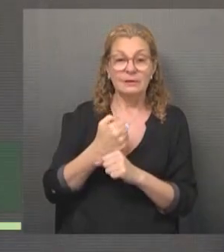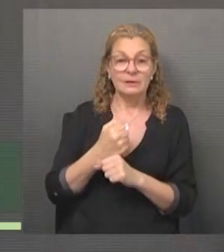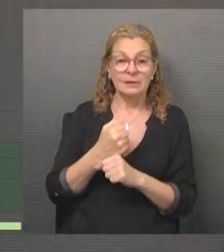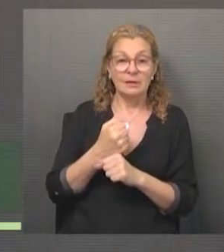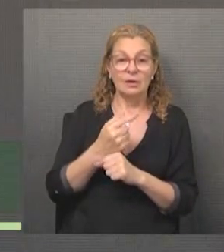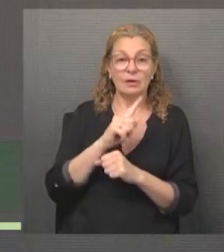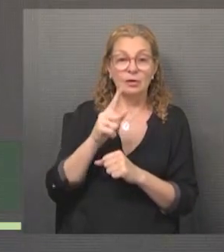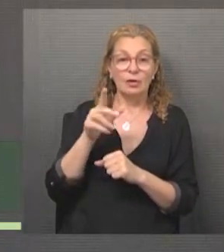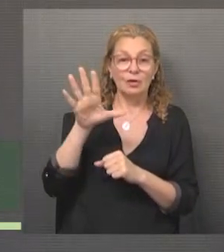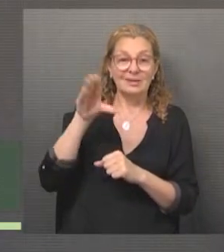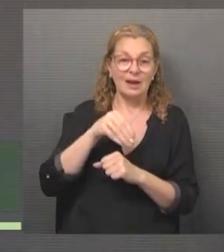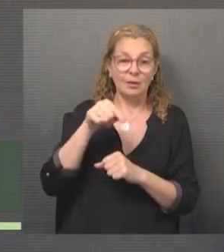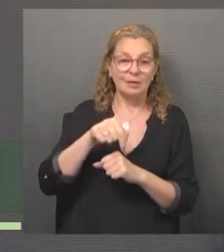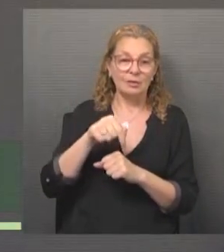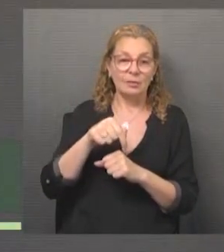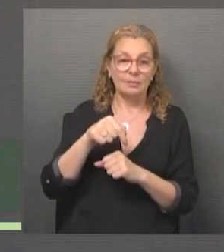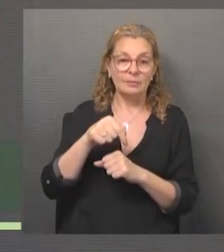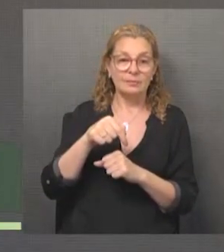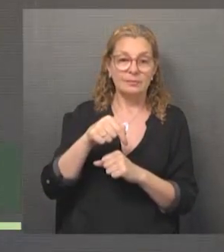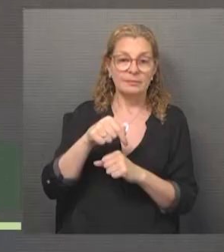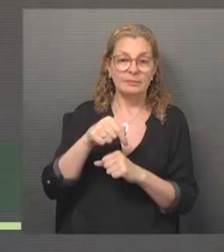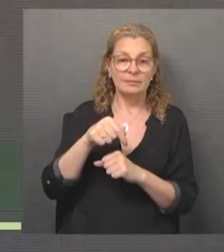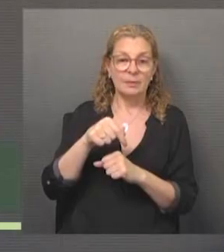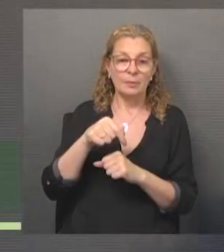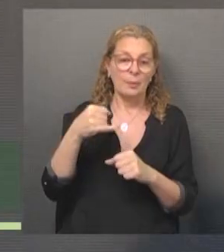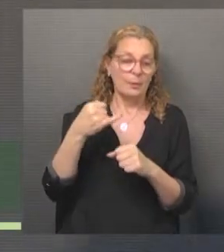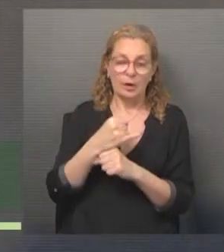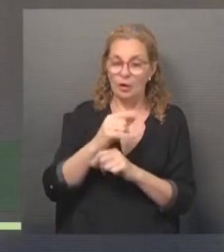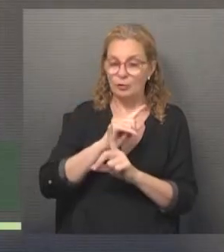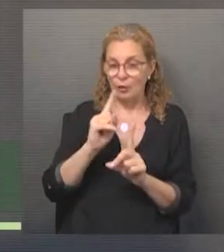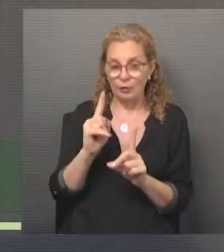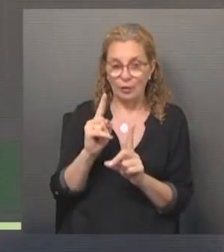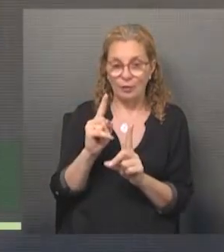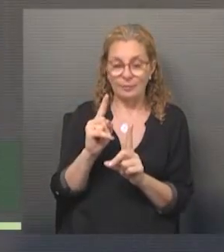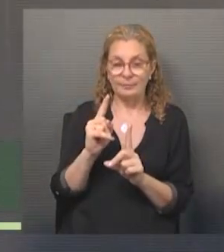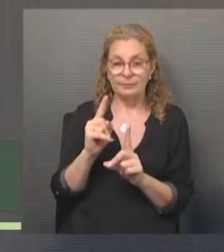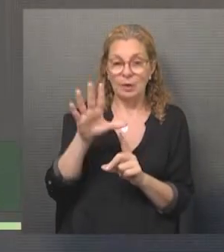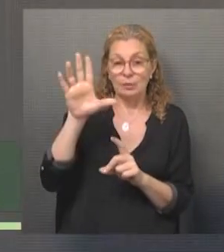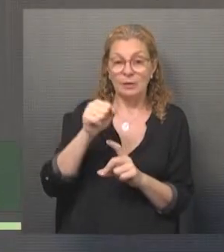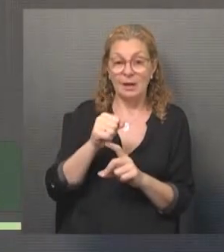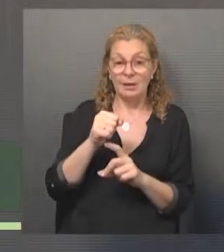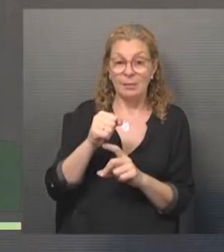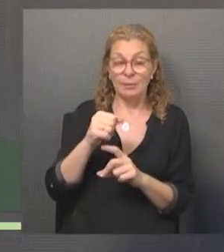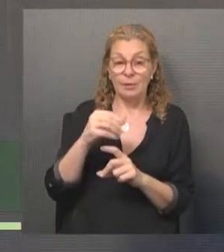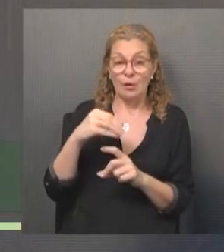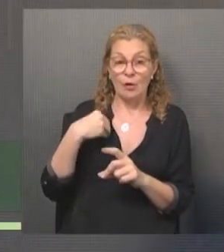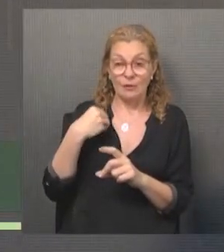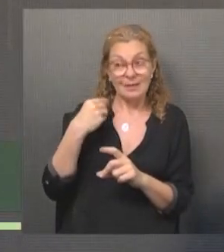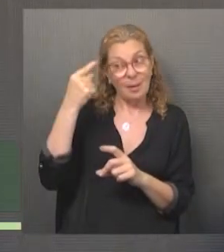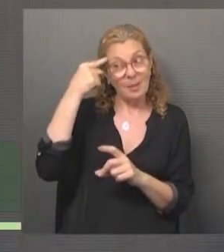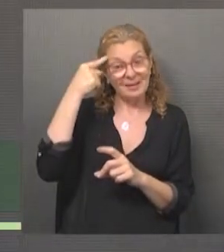y no traigo esto accidentalmente lo traigo por la confianza y por la